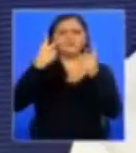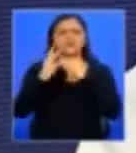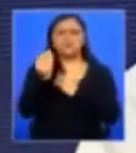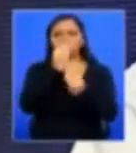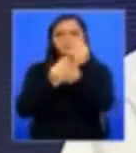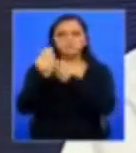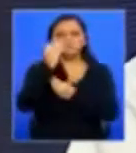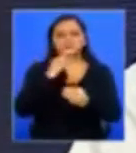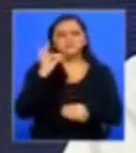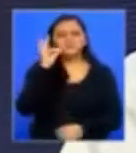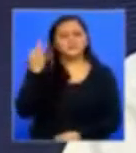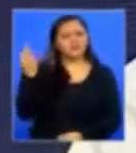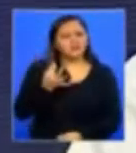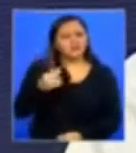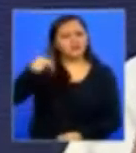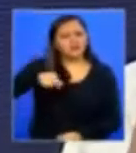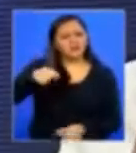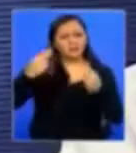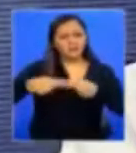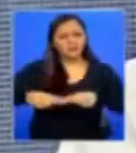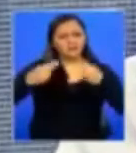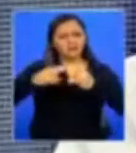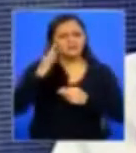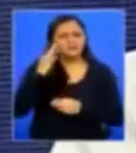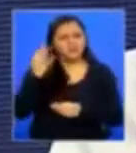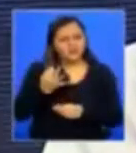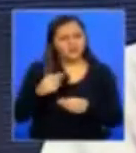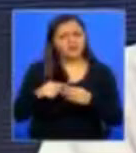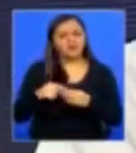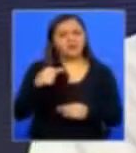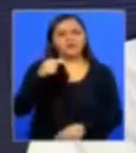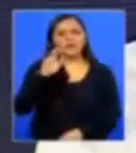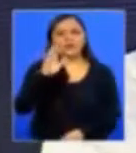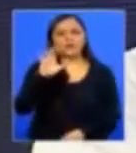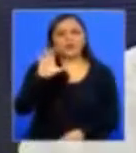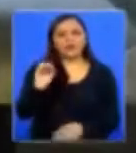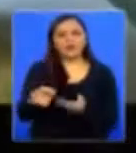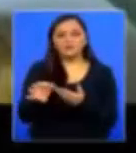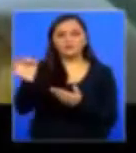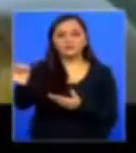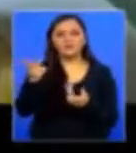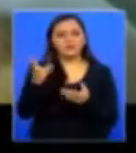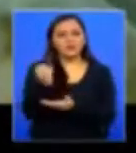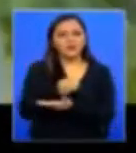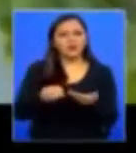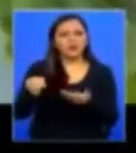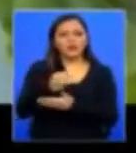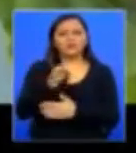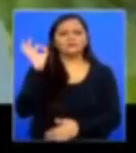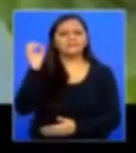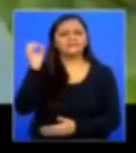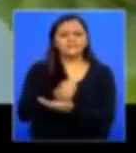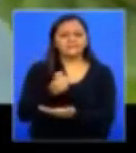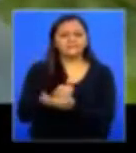gastronomía. Qué rico que se come en Huaquillas, qué rico que se come en Puerto Hualtaco, qué rico que se come en El Oro. Son de los mejores mariscos,